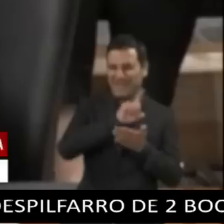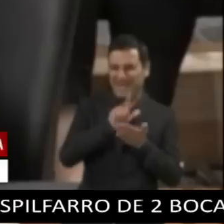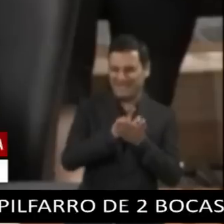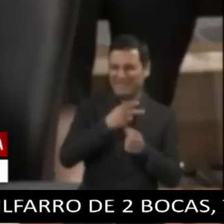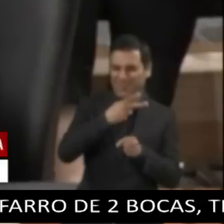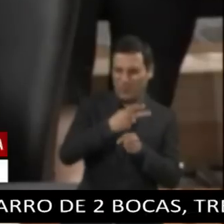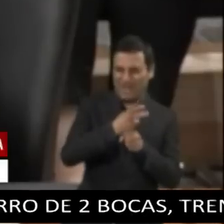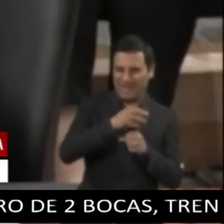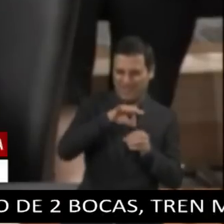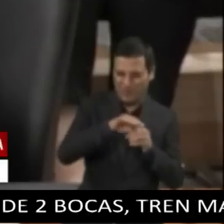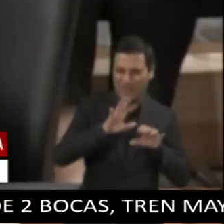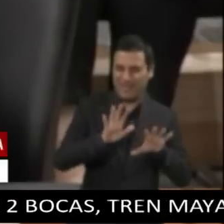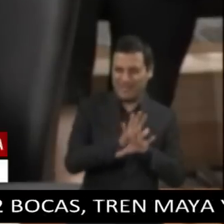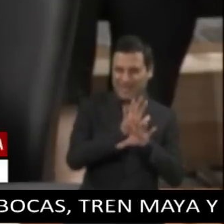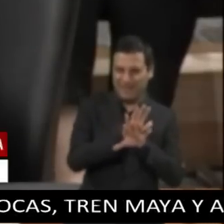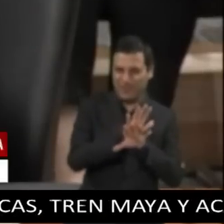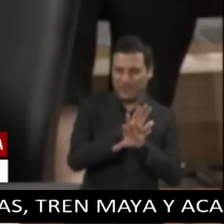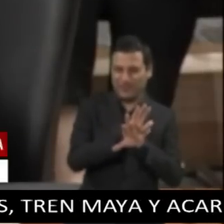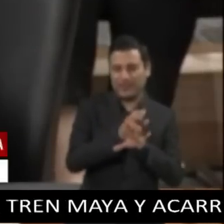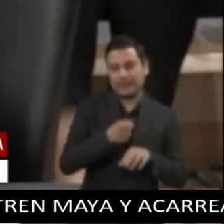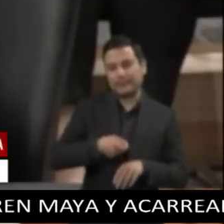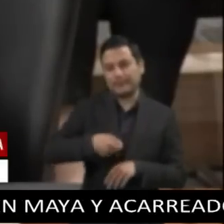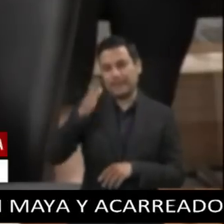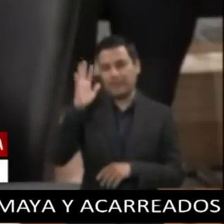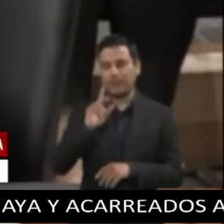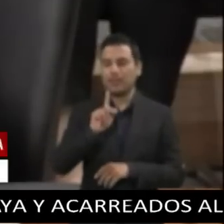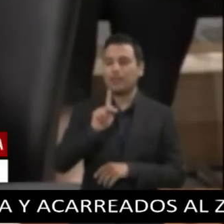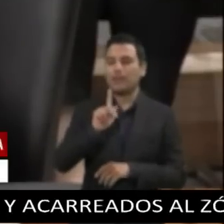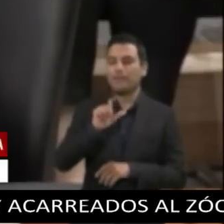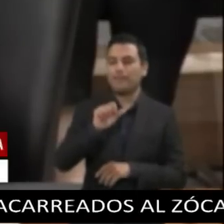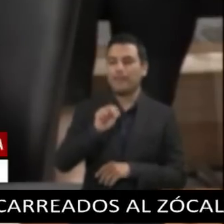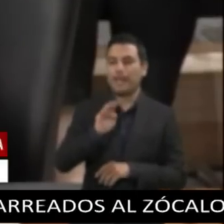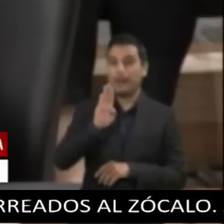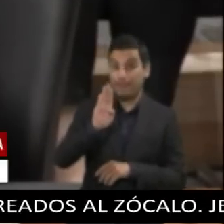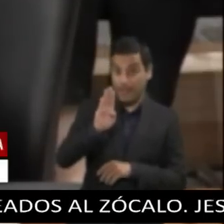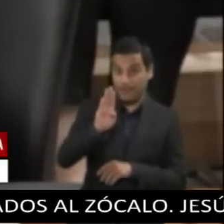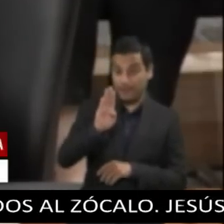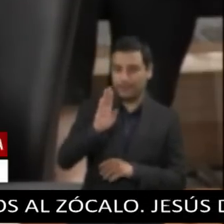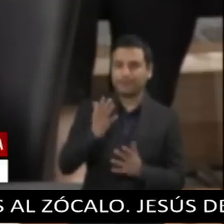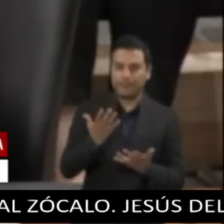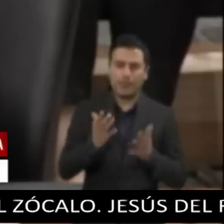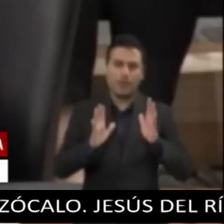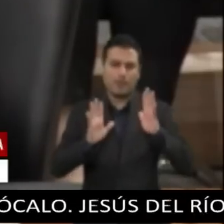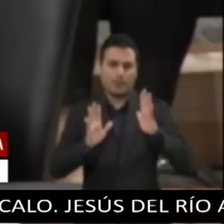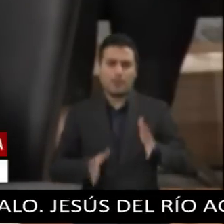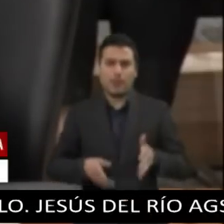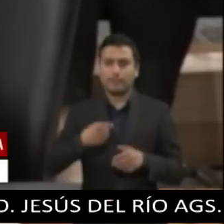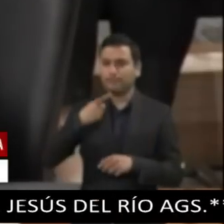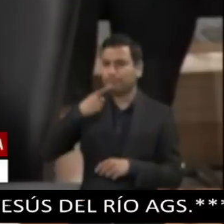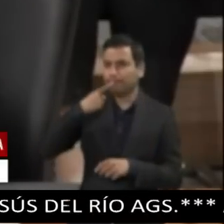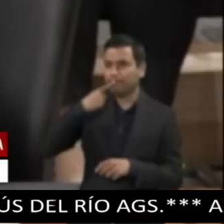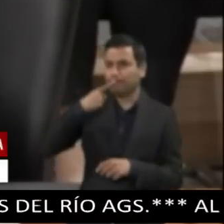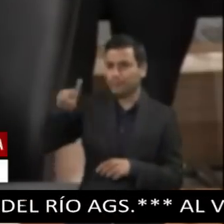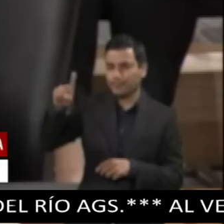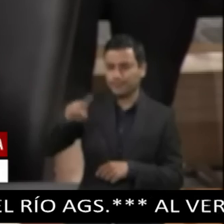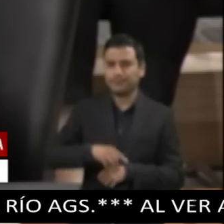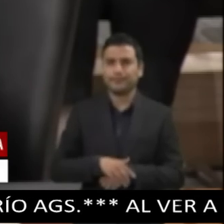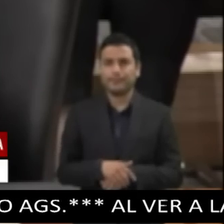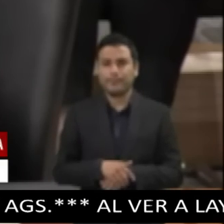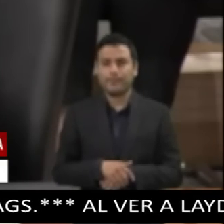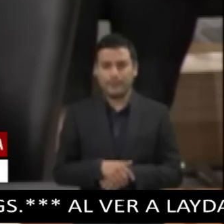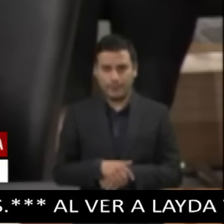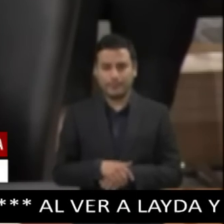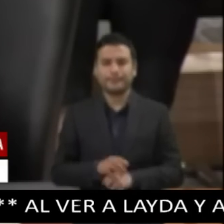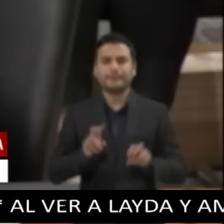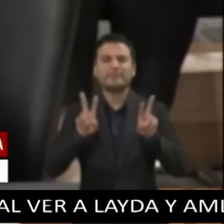lo que buscamos es fortalecer el corazón de la autonomía del INE Cuál es la anécdota a la que te referías que te llamó mucho la atención